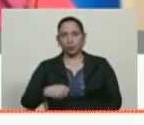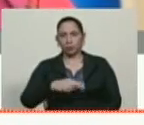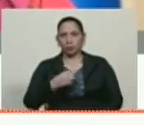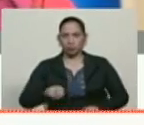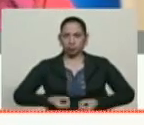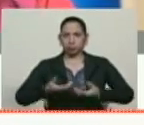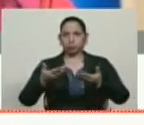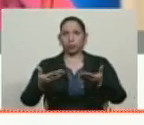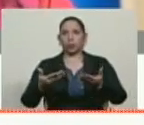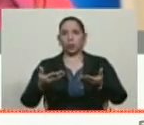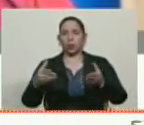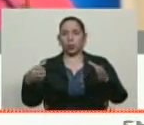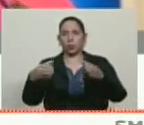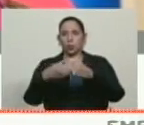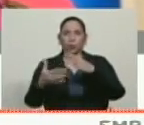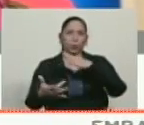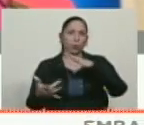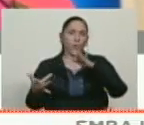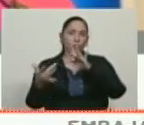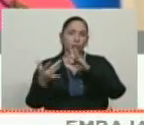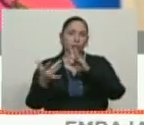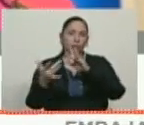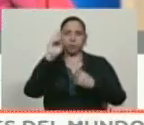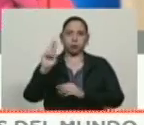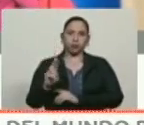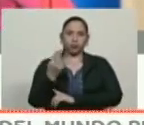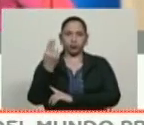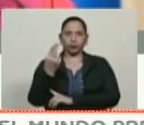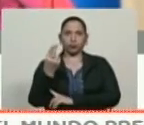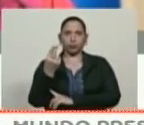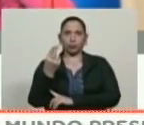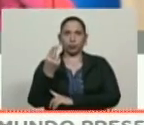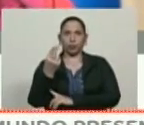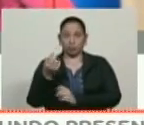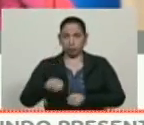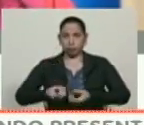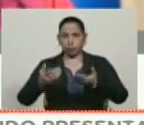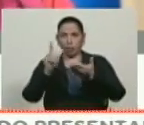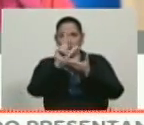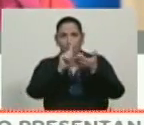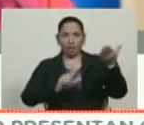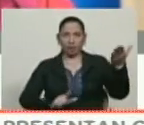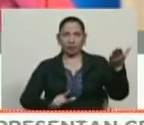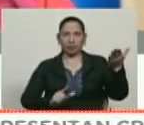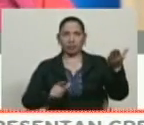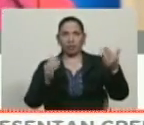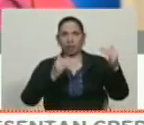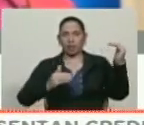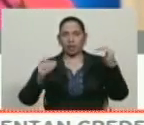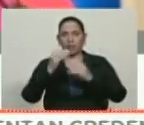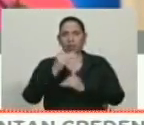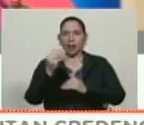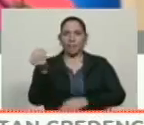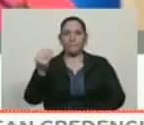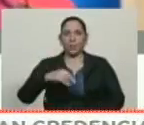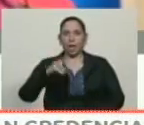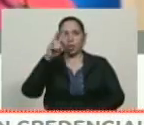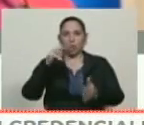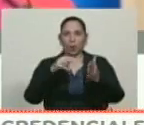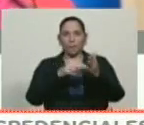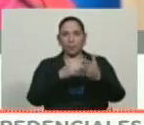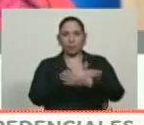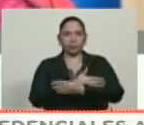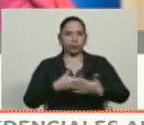al grupo de contacto internacional, entregado una lista que asciende más o menos a